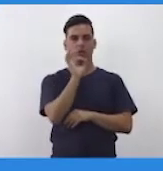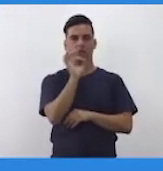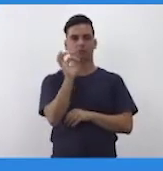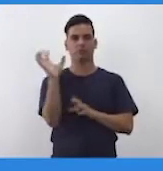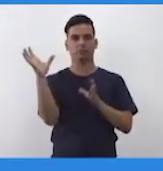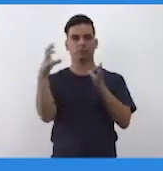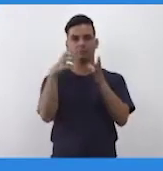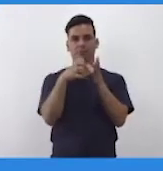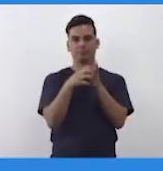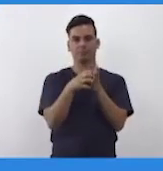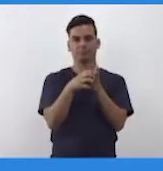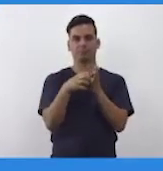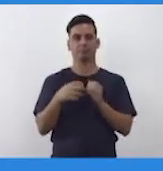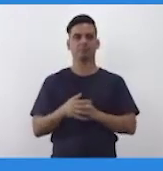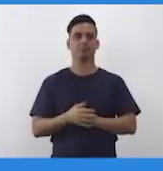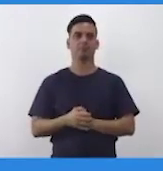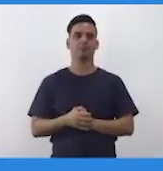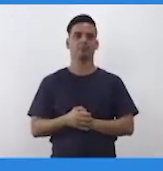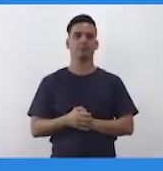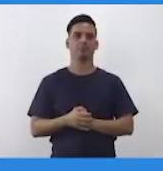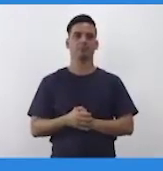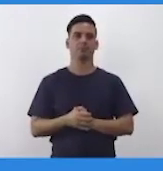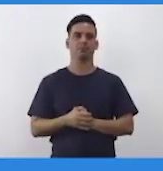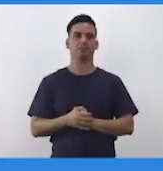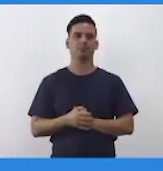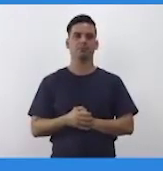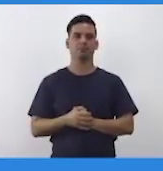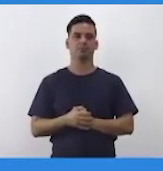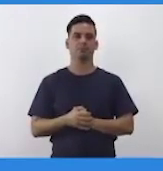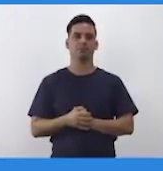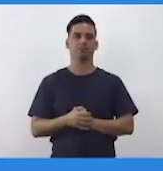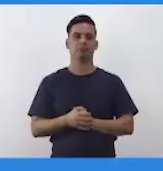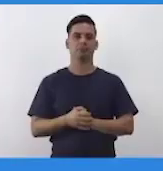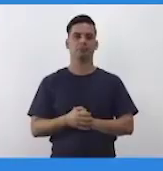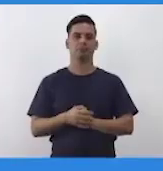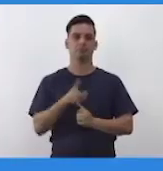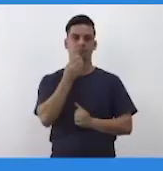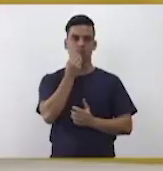Unos minuticos para que concluya la nota.